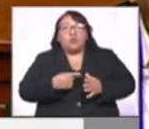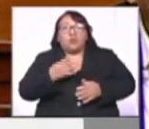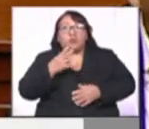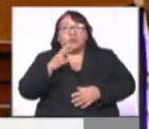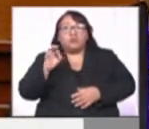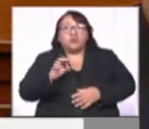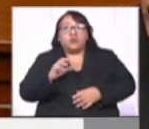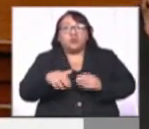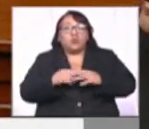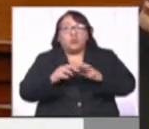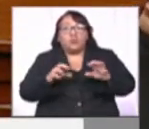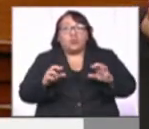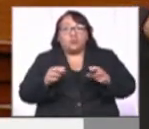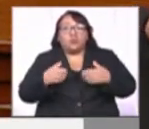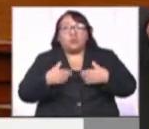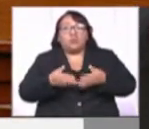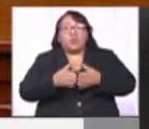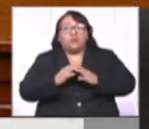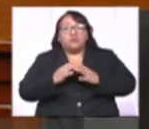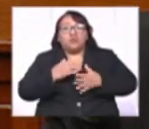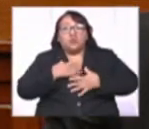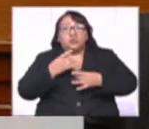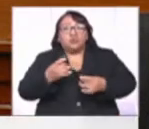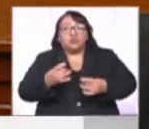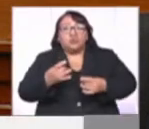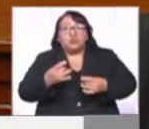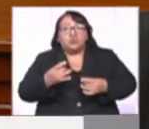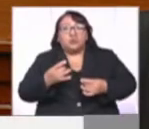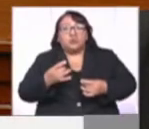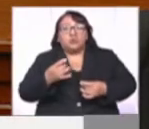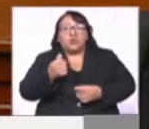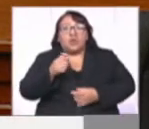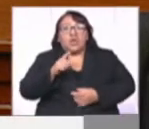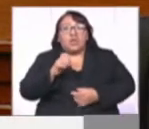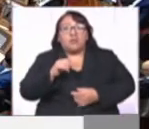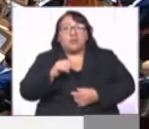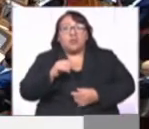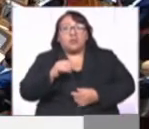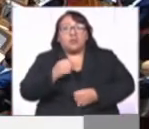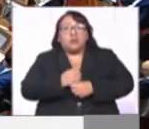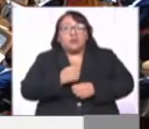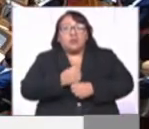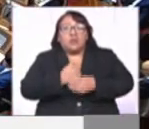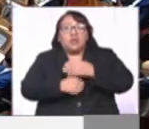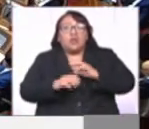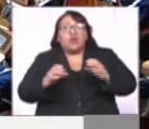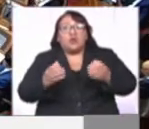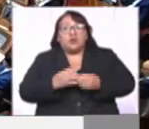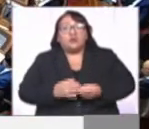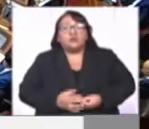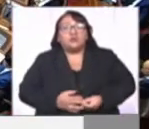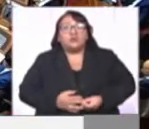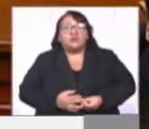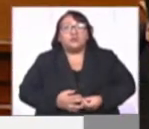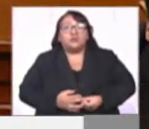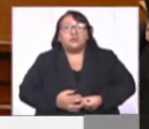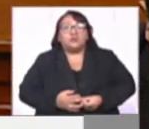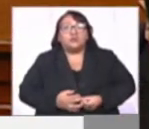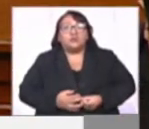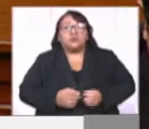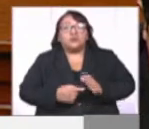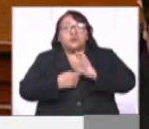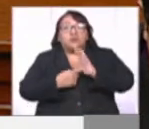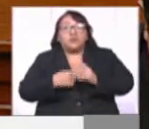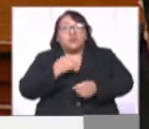la población, me da mucho gusto ver al joven René Alemán trabajando aquí en el Congreso. Eso da muestra y ejemplo